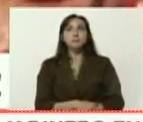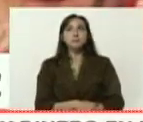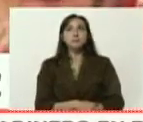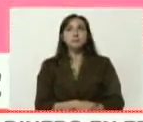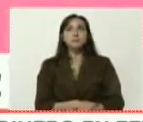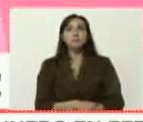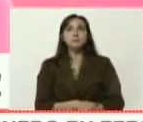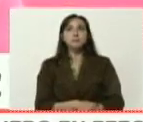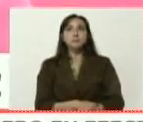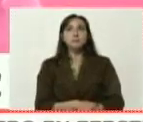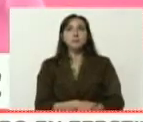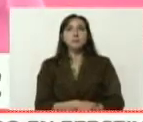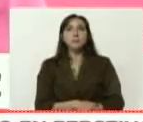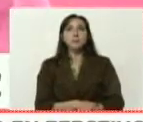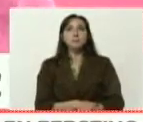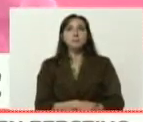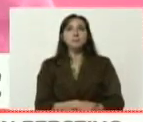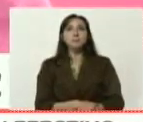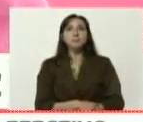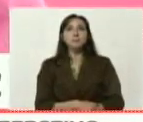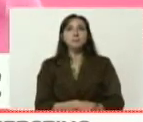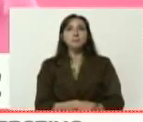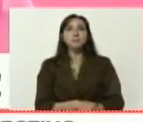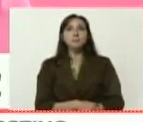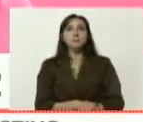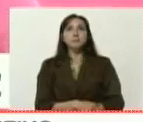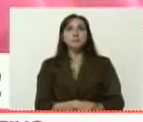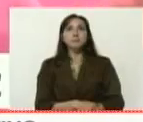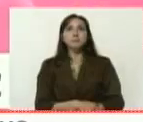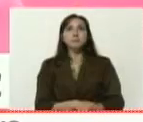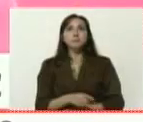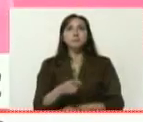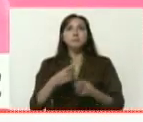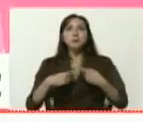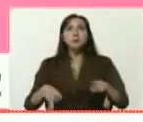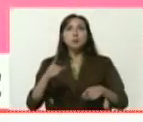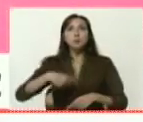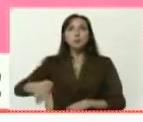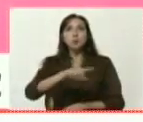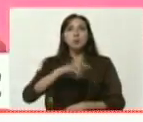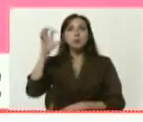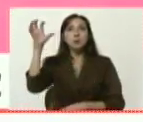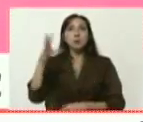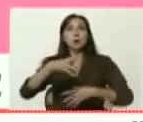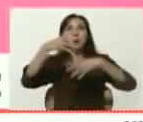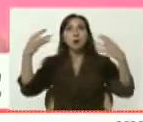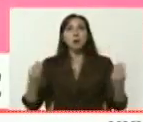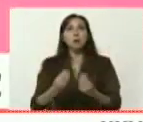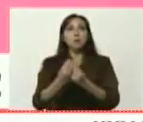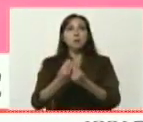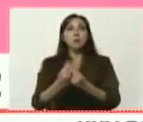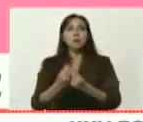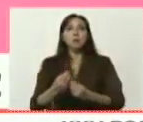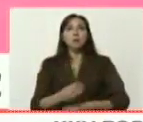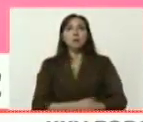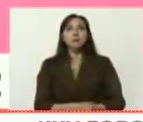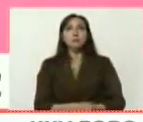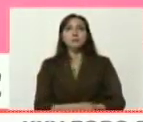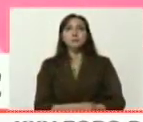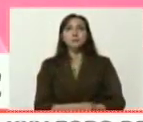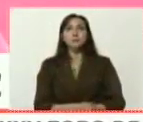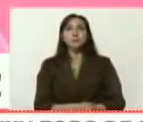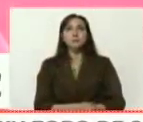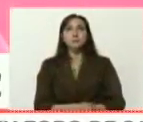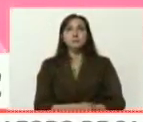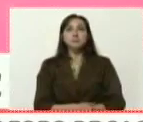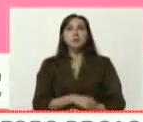formaron parte de nuestro ejército patriota, pero los que han estado también acompañando las luchas populares.